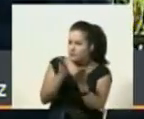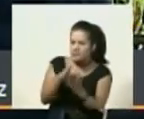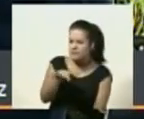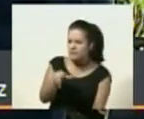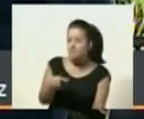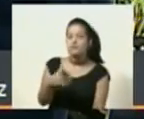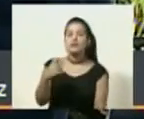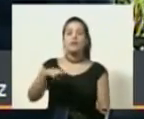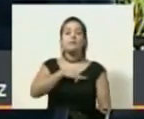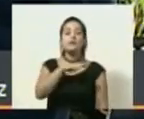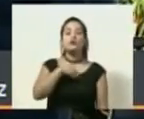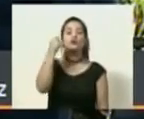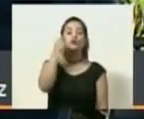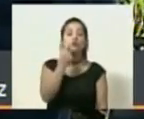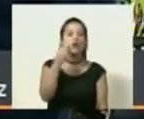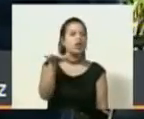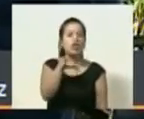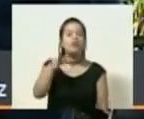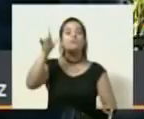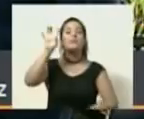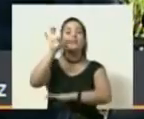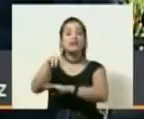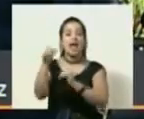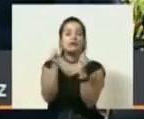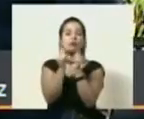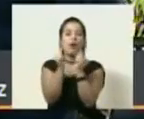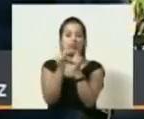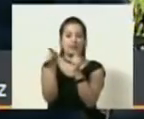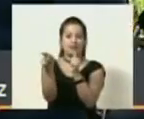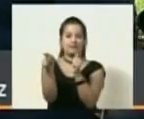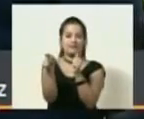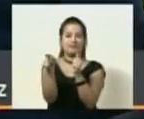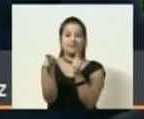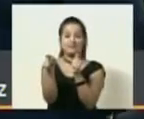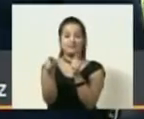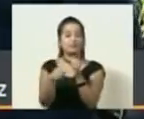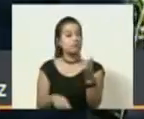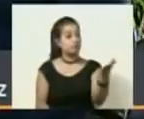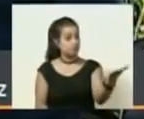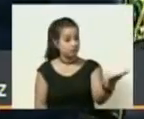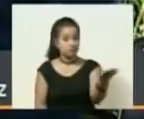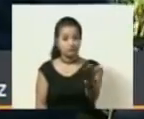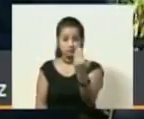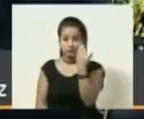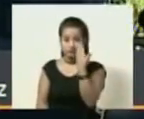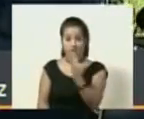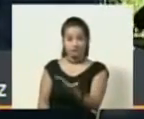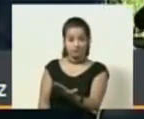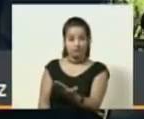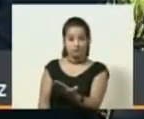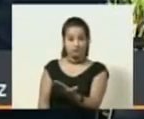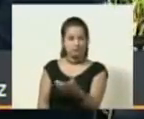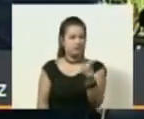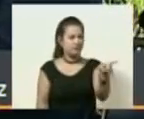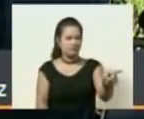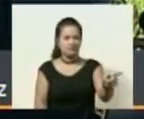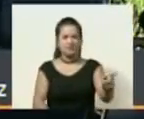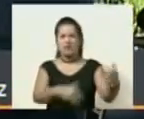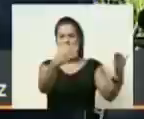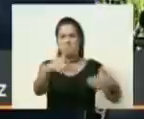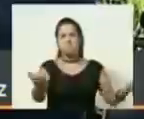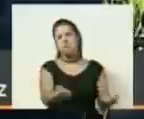Sucre, en el Estado de Anzuategui, en el Tigre, en la aldea Revenga. Para que ustedes vean, mientras ellos andan